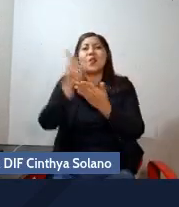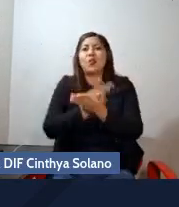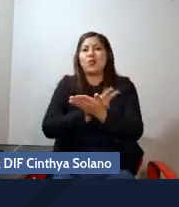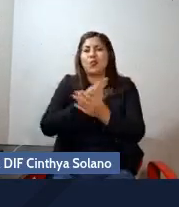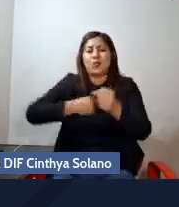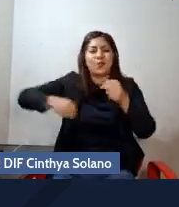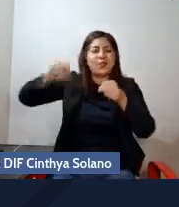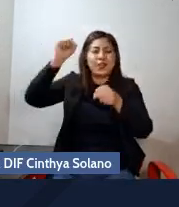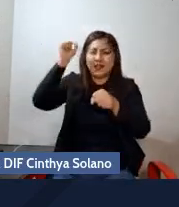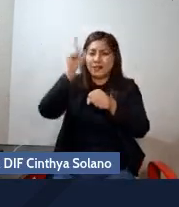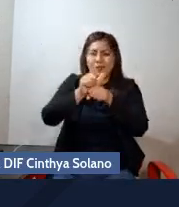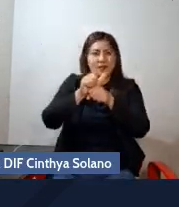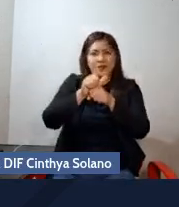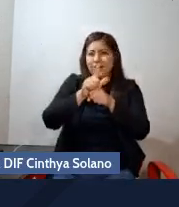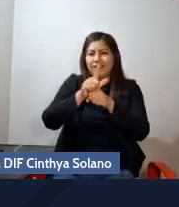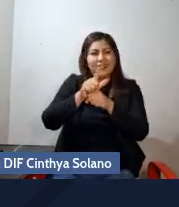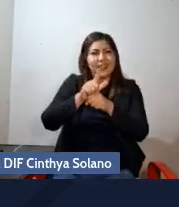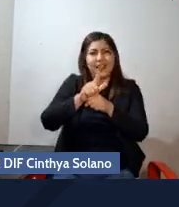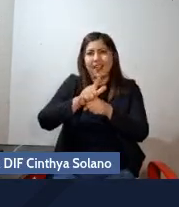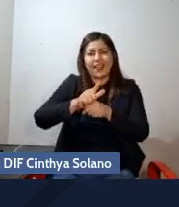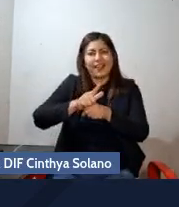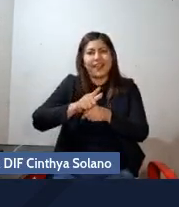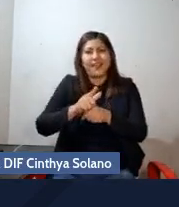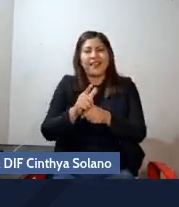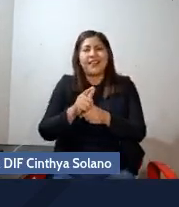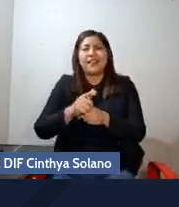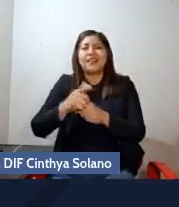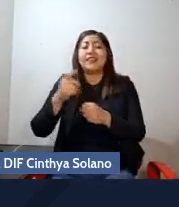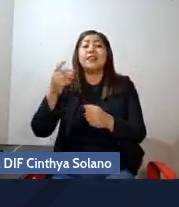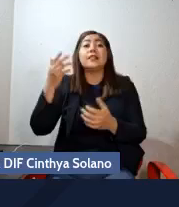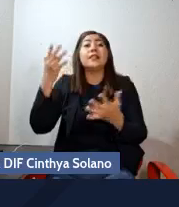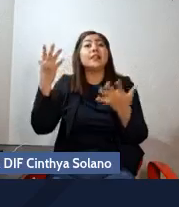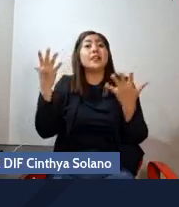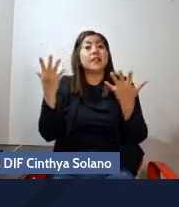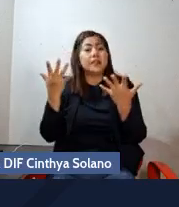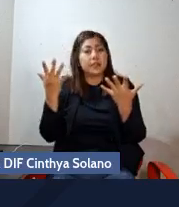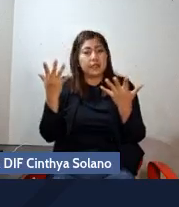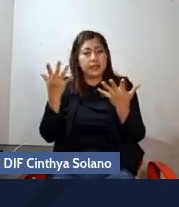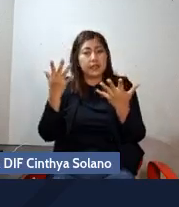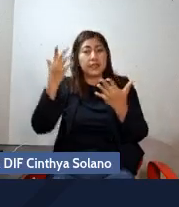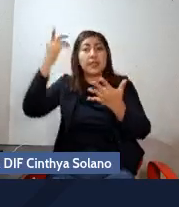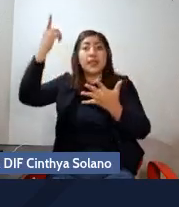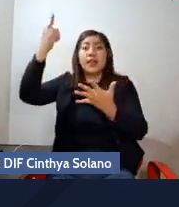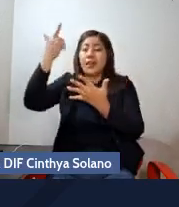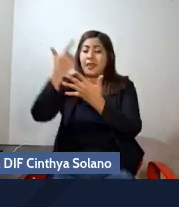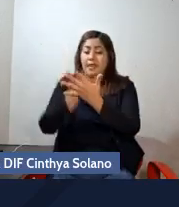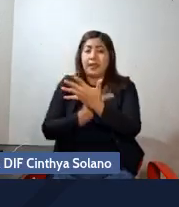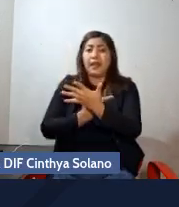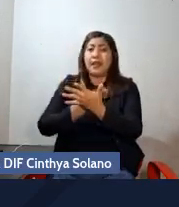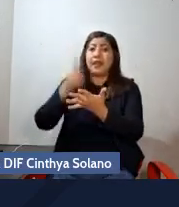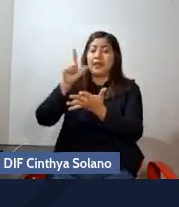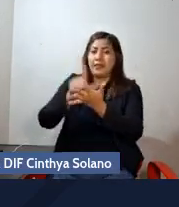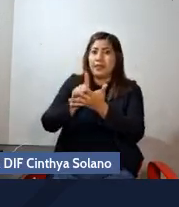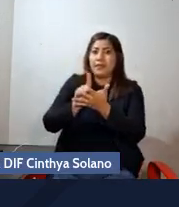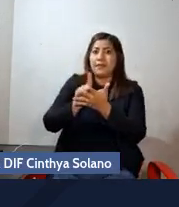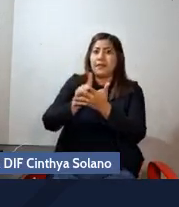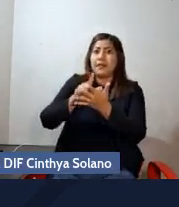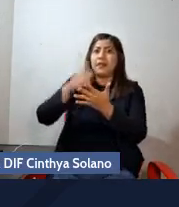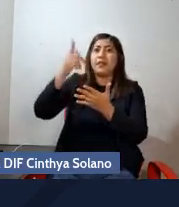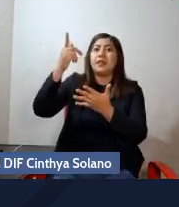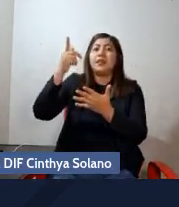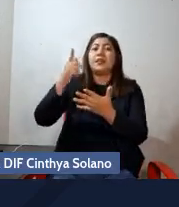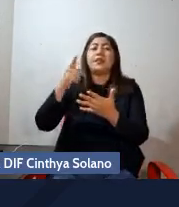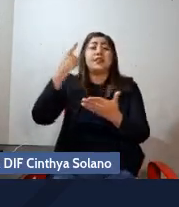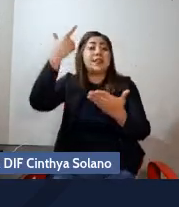los requisitos que están establecidos en la ley, en las reglas de cada uno de esos programas. Y aquí, por favor, no